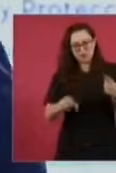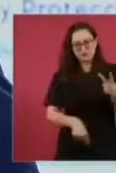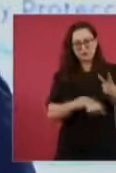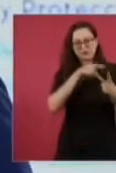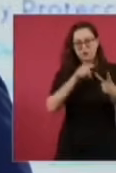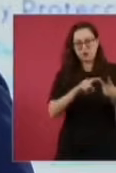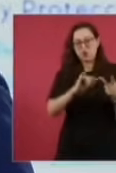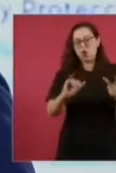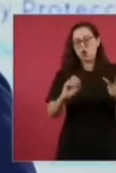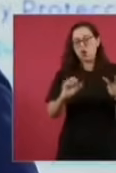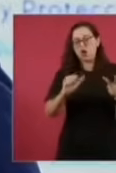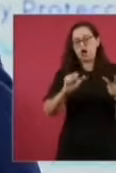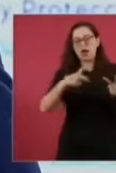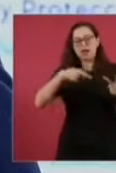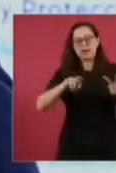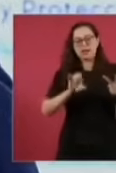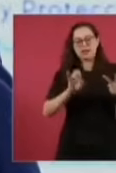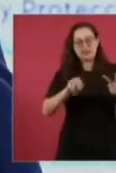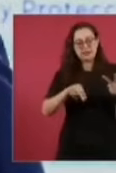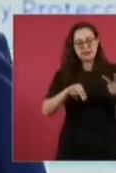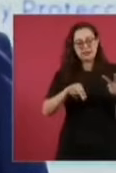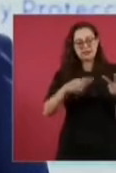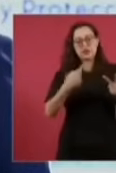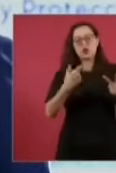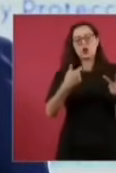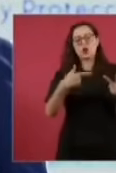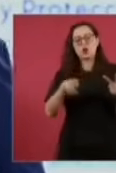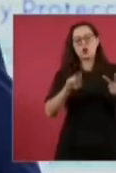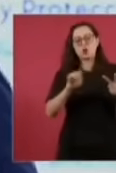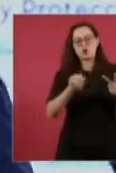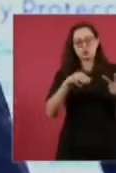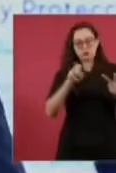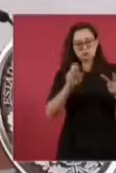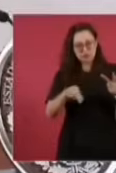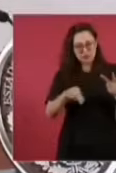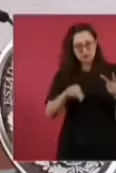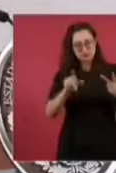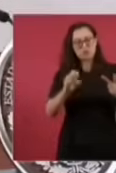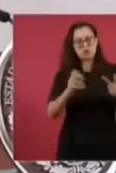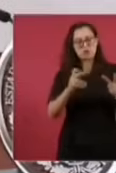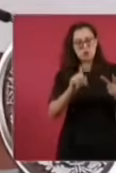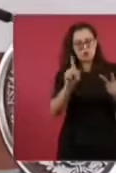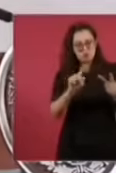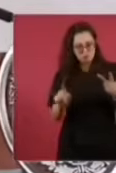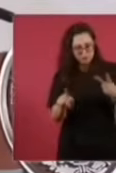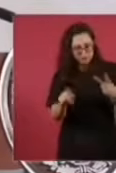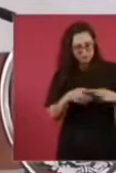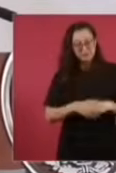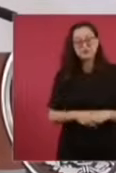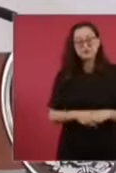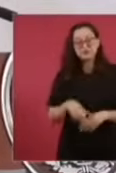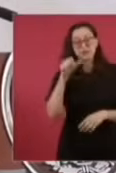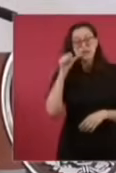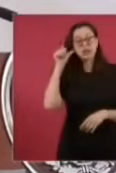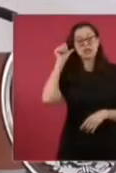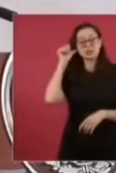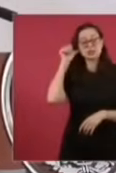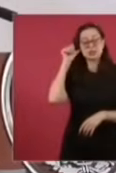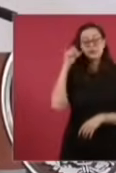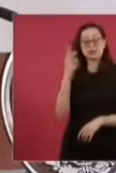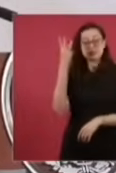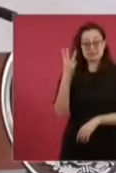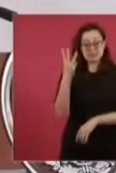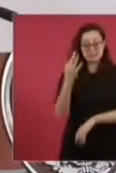Ayer a las 15:30 horas se recibió en la Secretaría de Seguridad y Protección Ciudadana